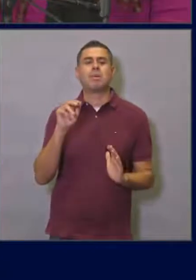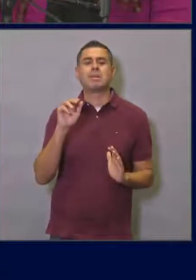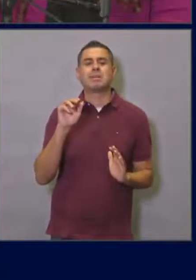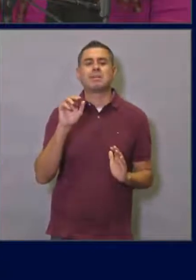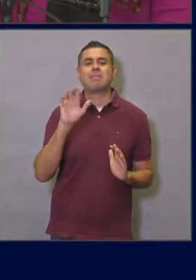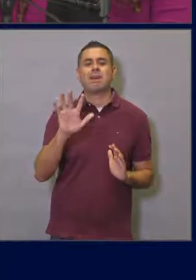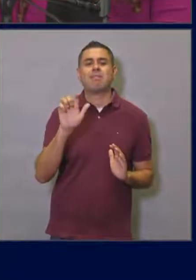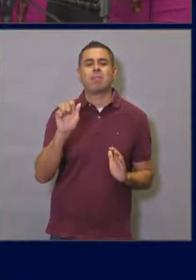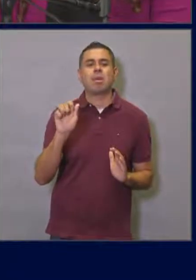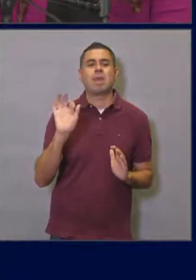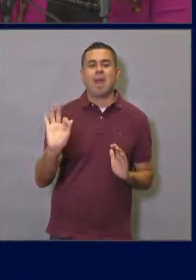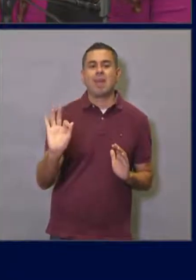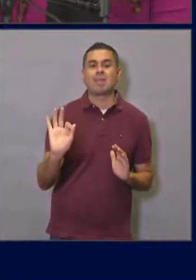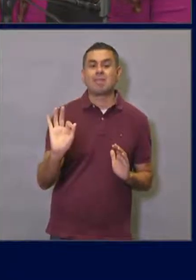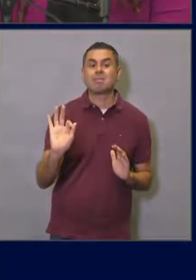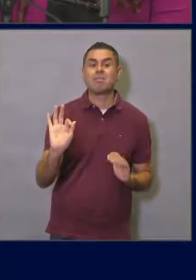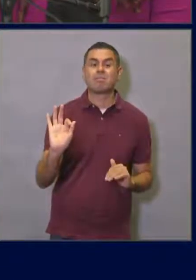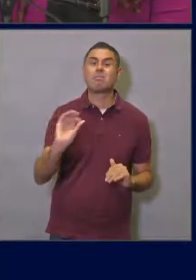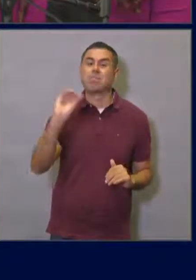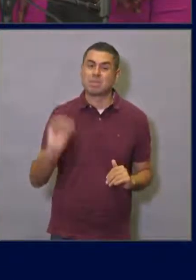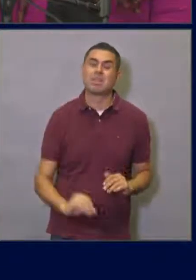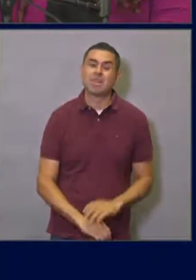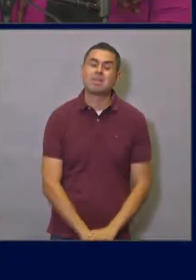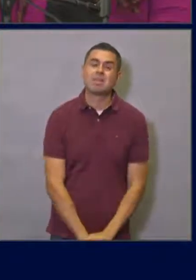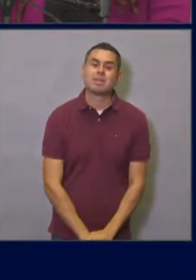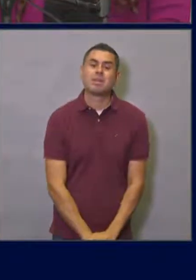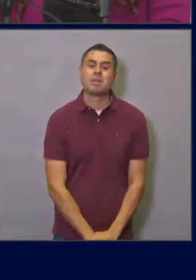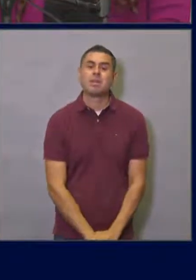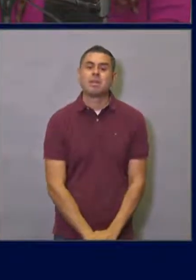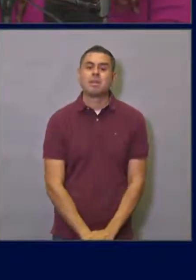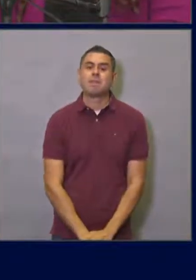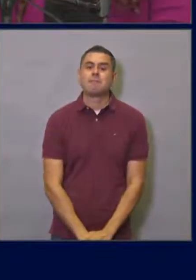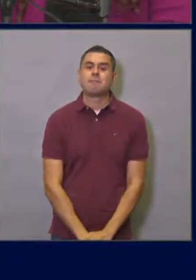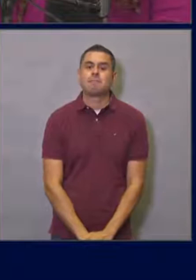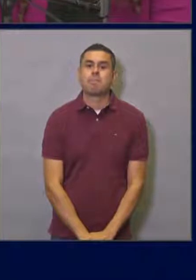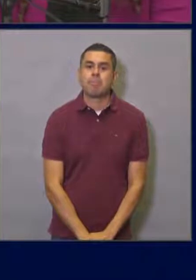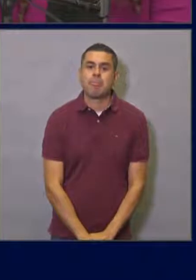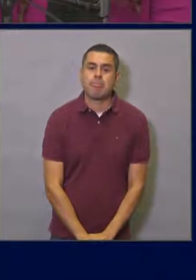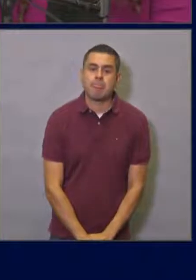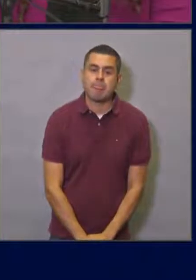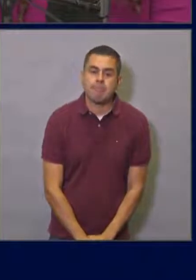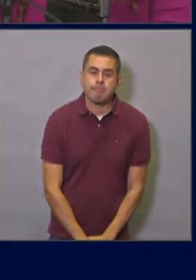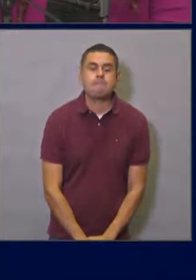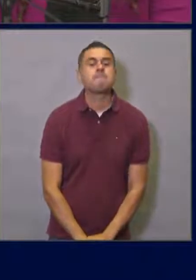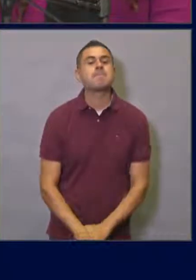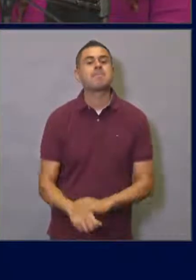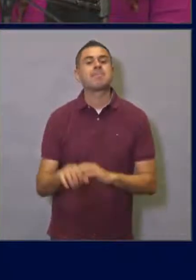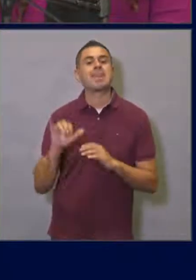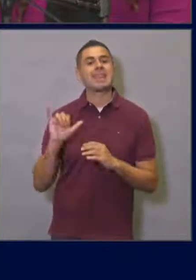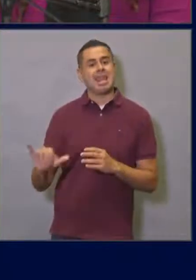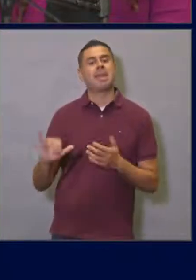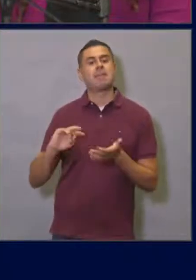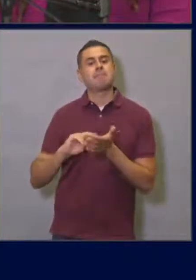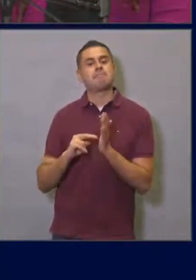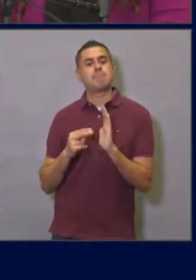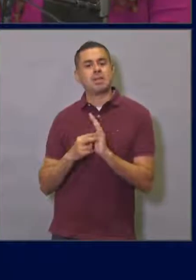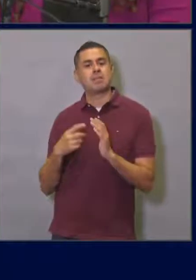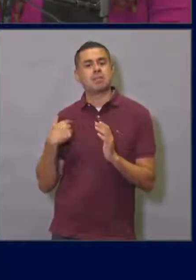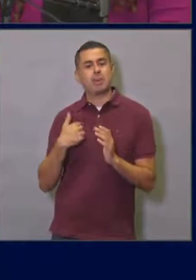Estado es de 5.9%, colocándolos en el nivel 2 para este